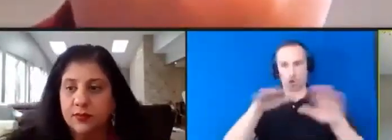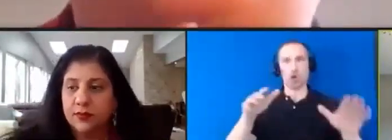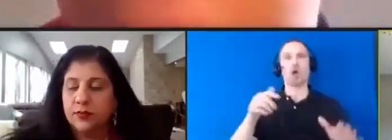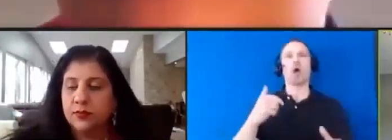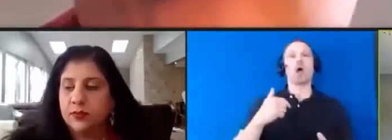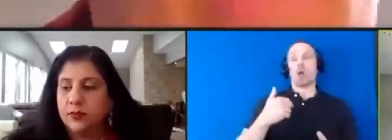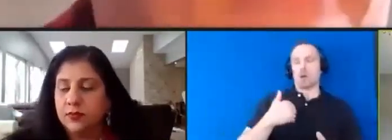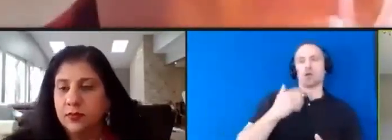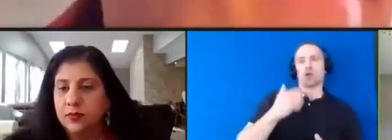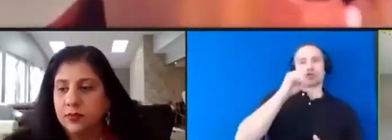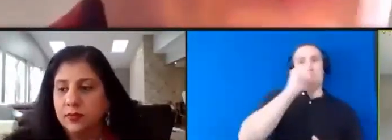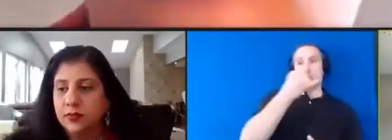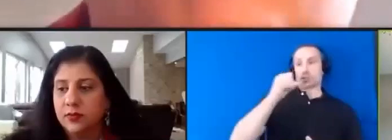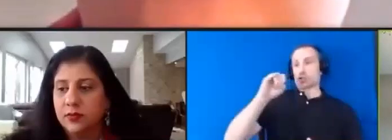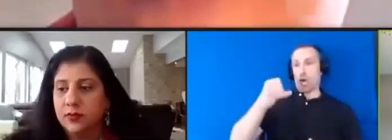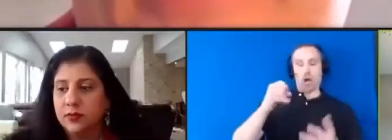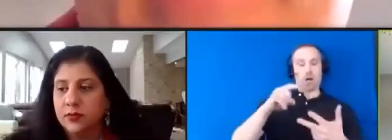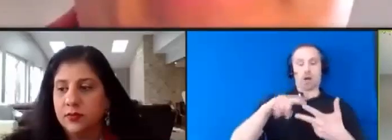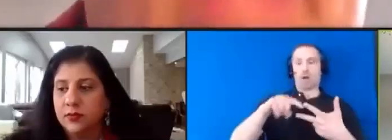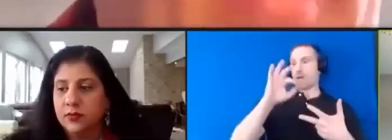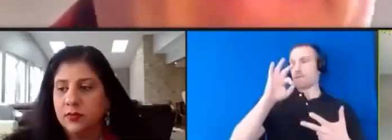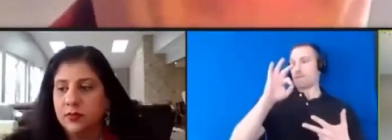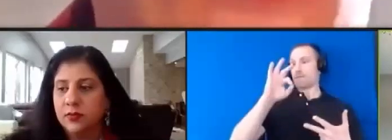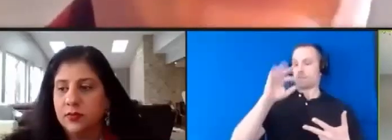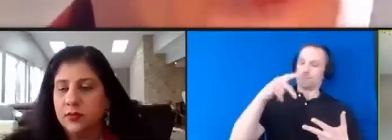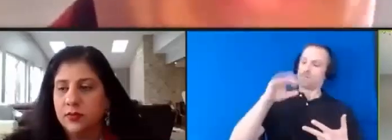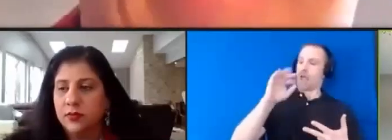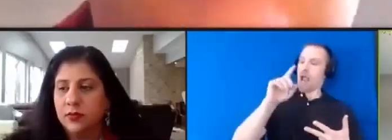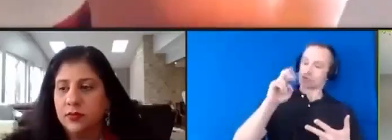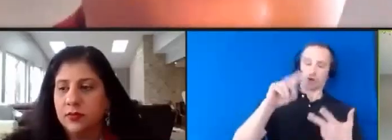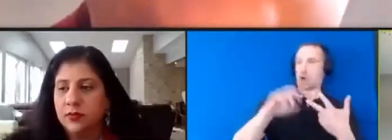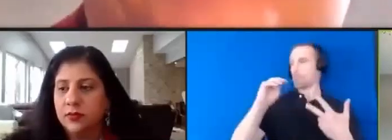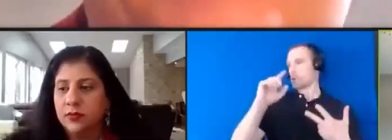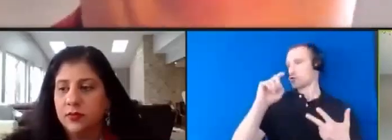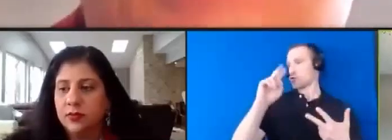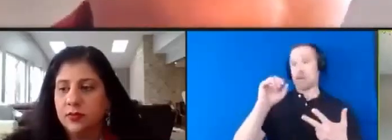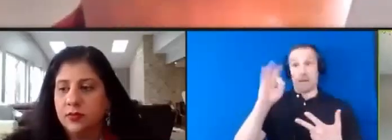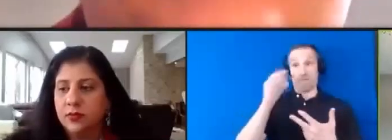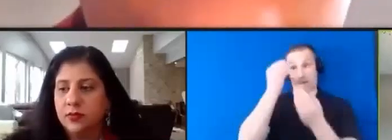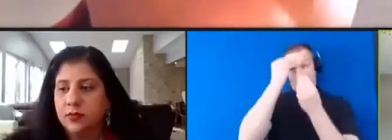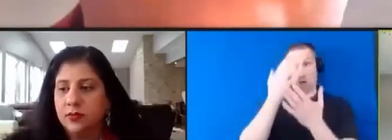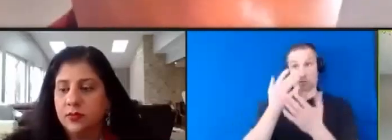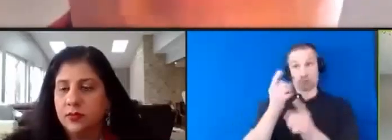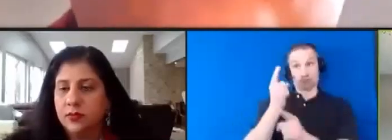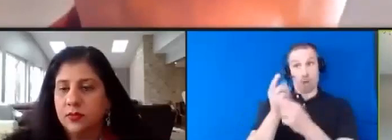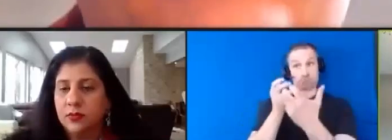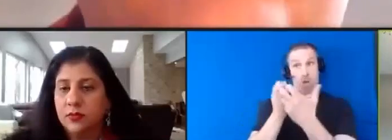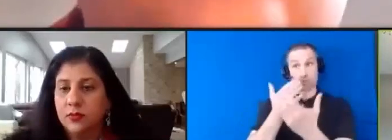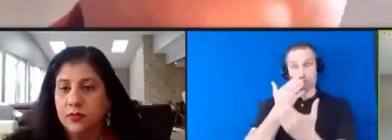el tema va canarias a tus propios hijos y escuché creo que escuché que dijisteis que si bueno